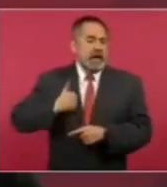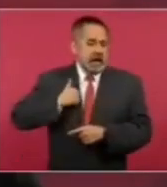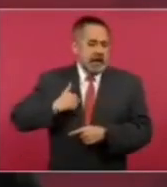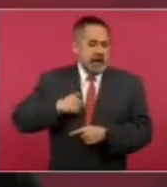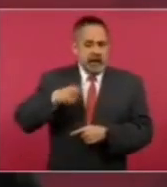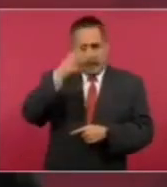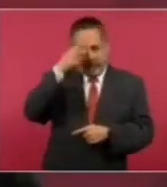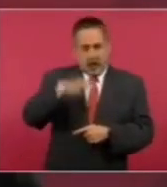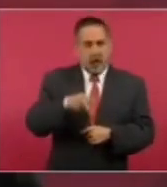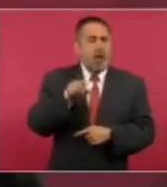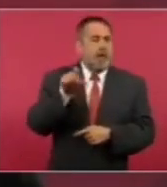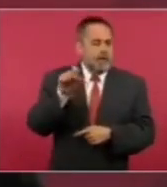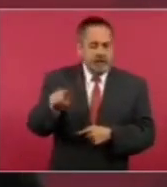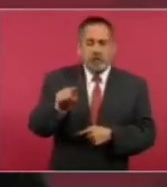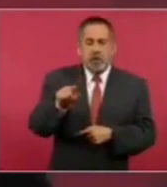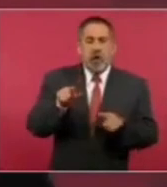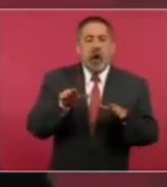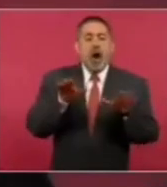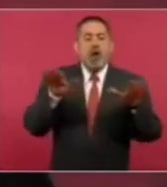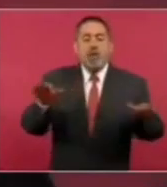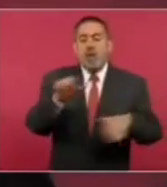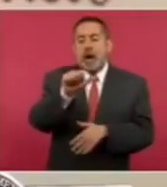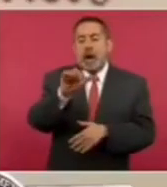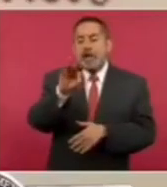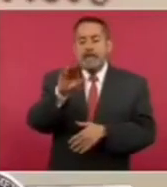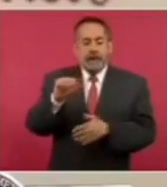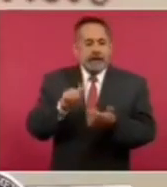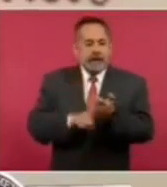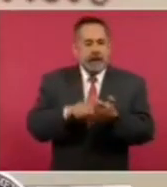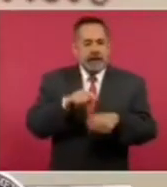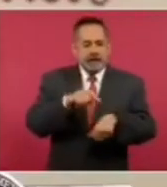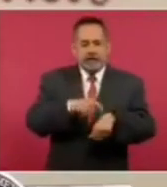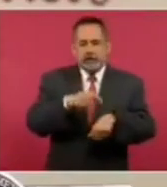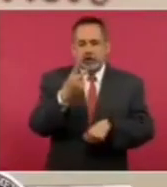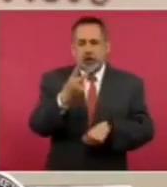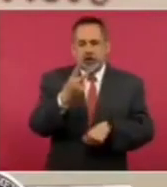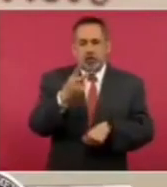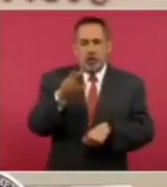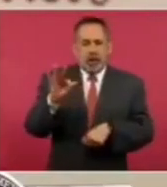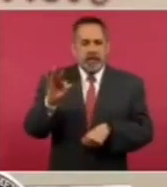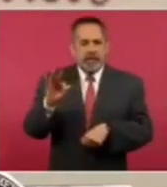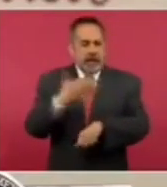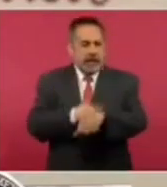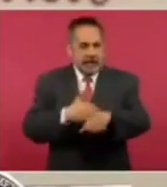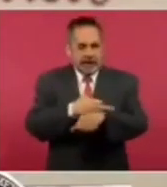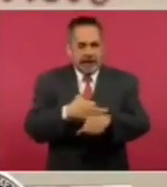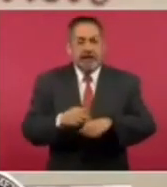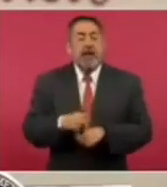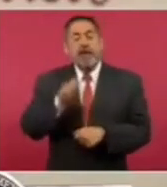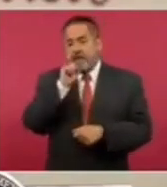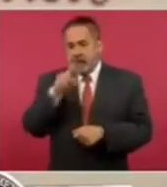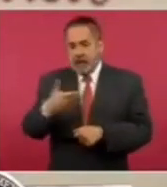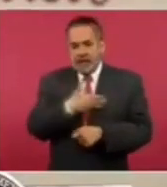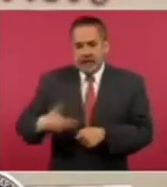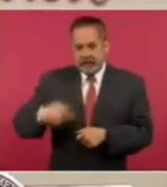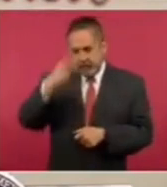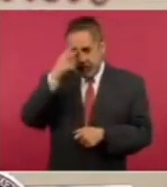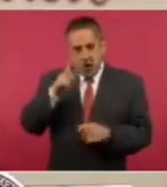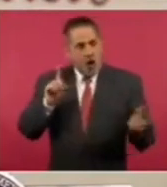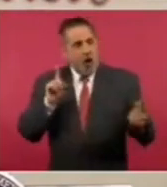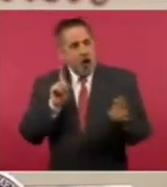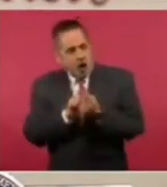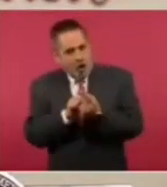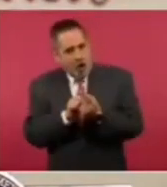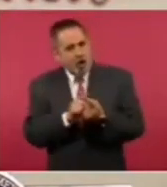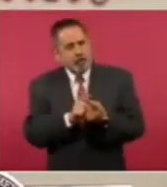México al aeropuerto Felipe Ángeles a las 14:40 horas también recibirá el presidente de México el licenciado